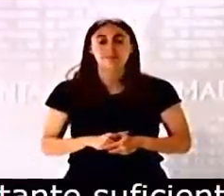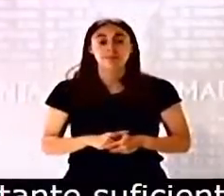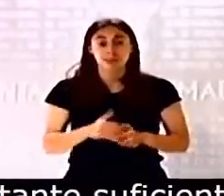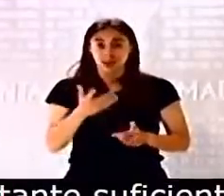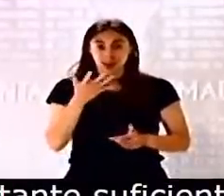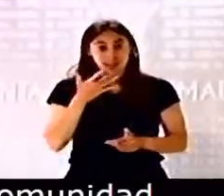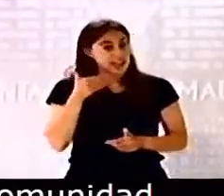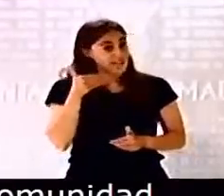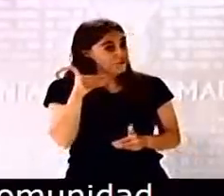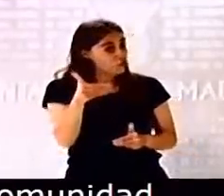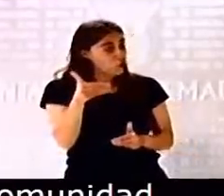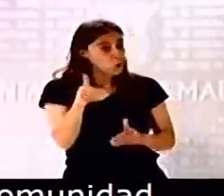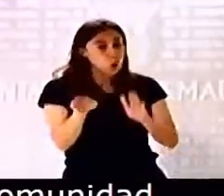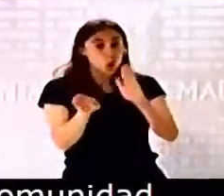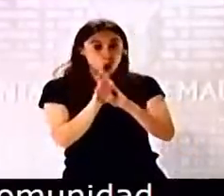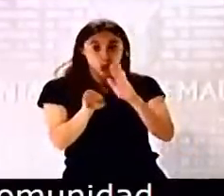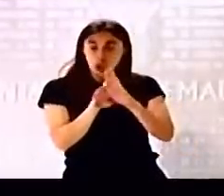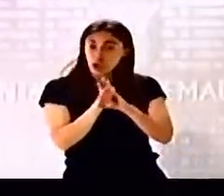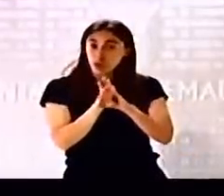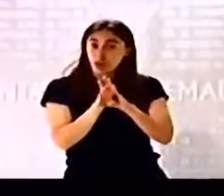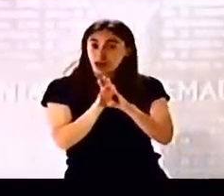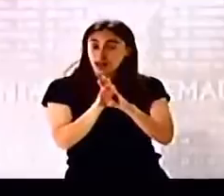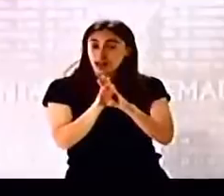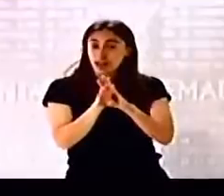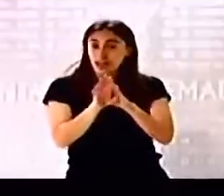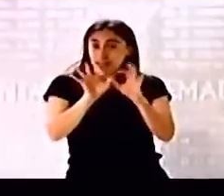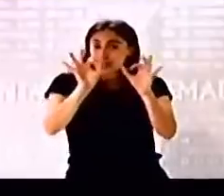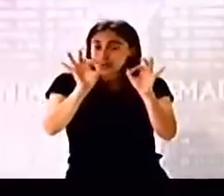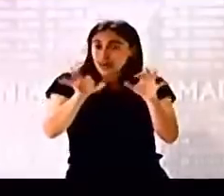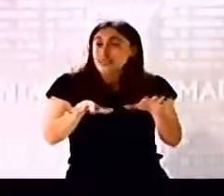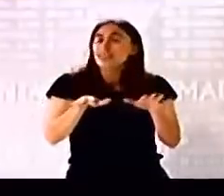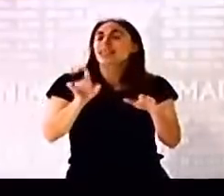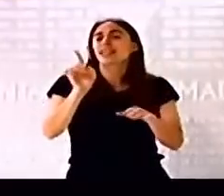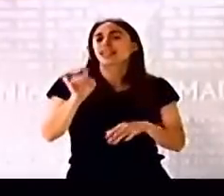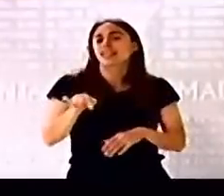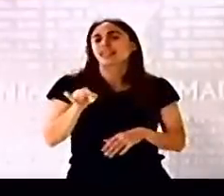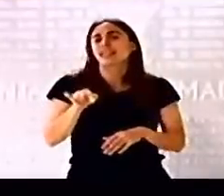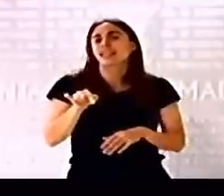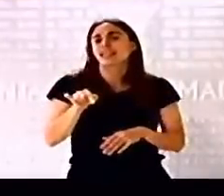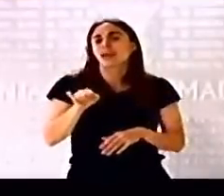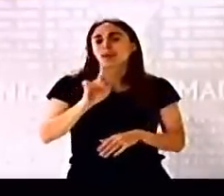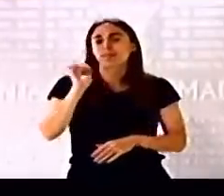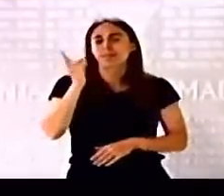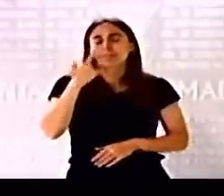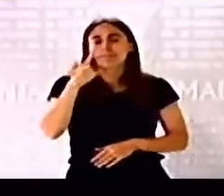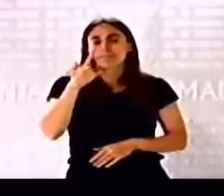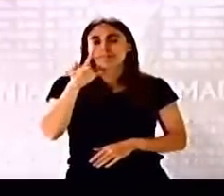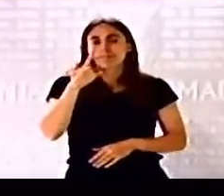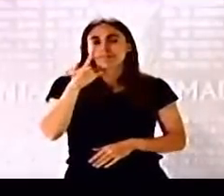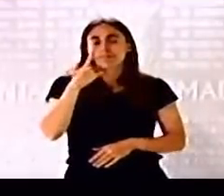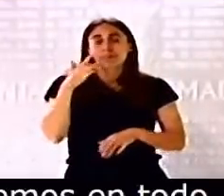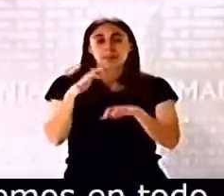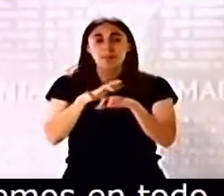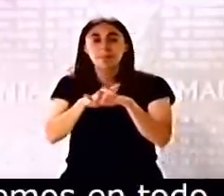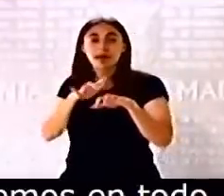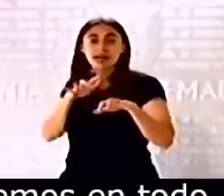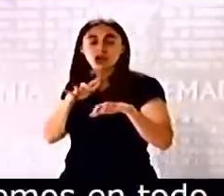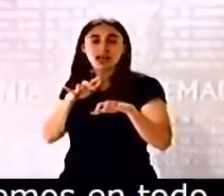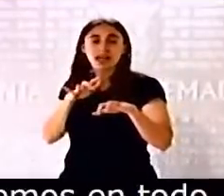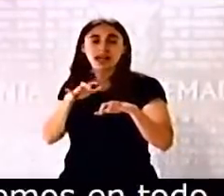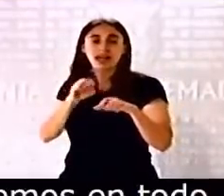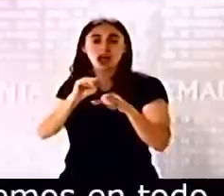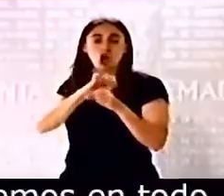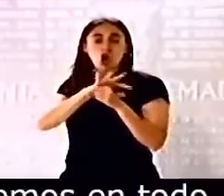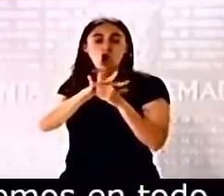así, también ha permitido que diagnostiquemos en todo este tiempo la mayoría de los casos en una